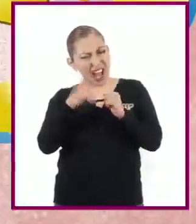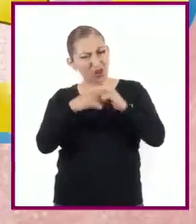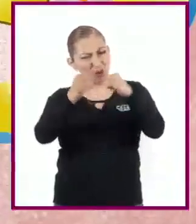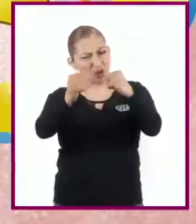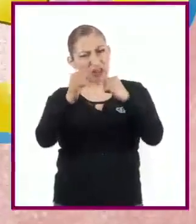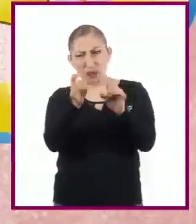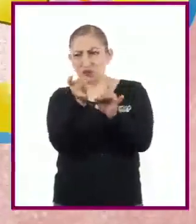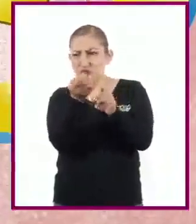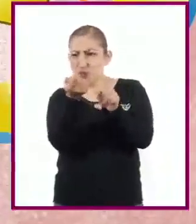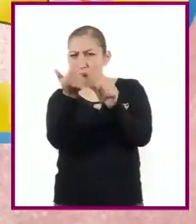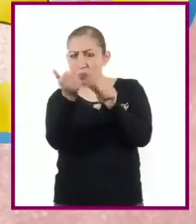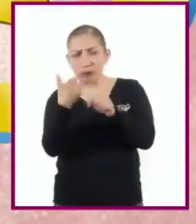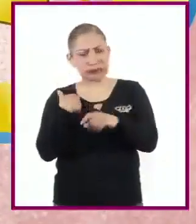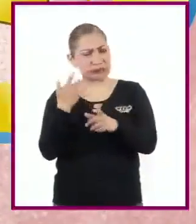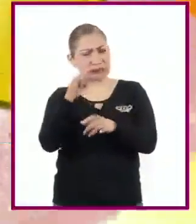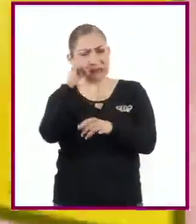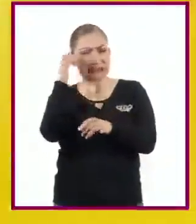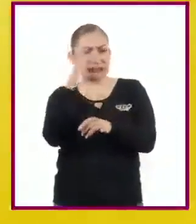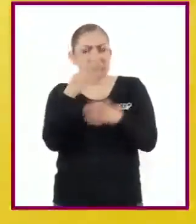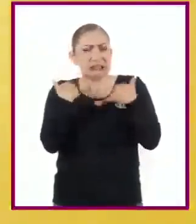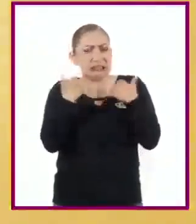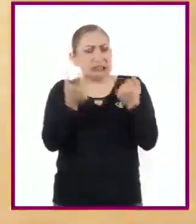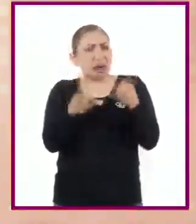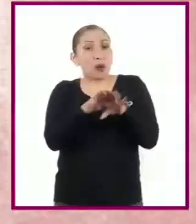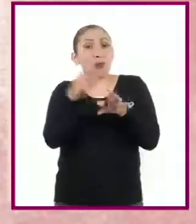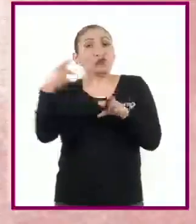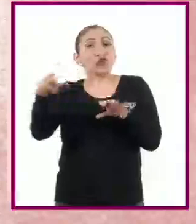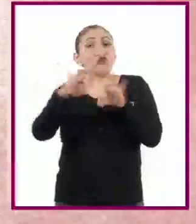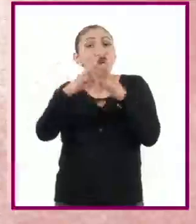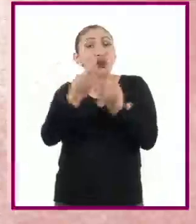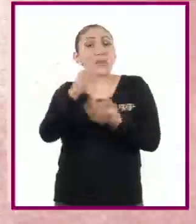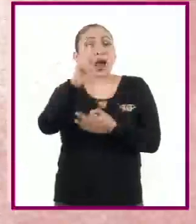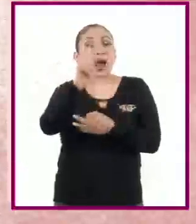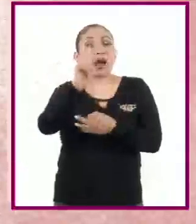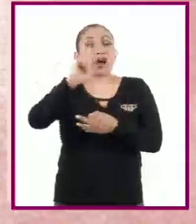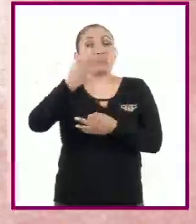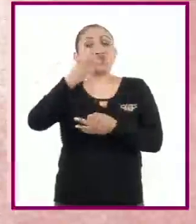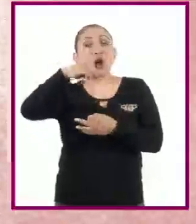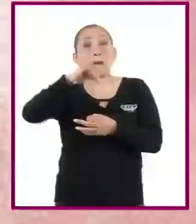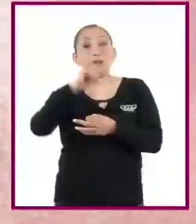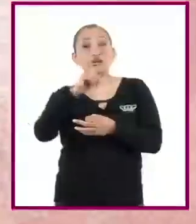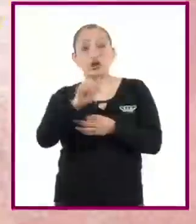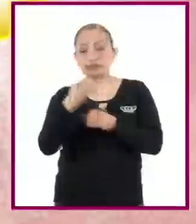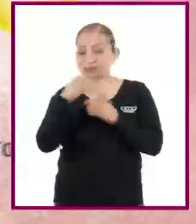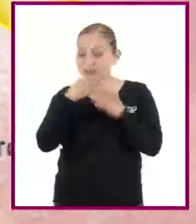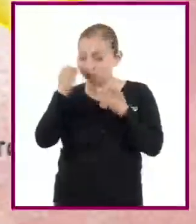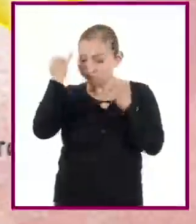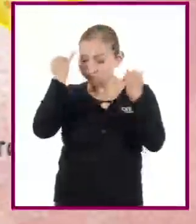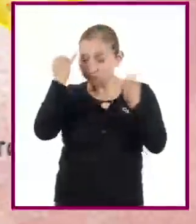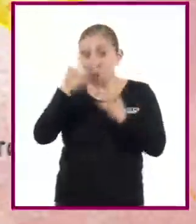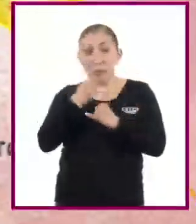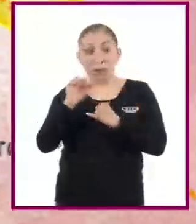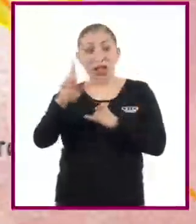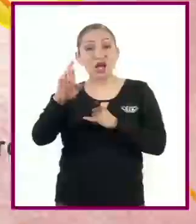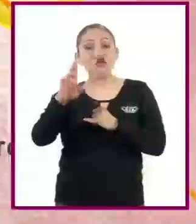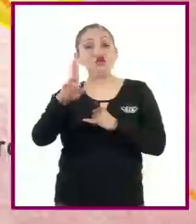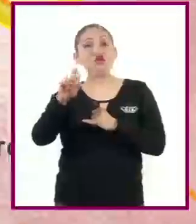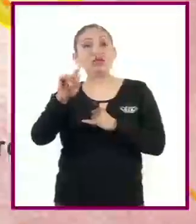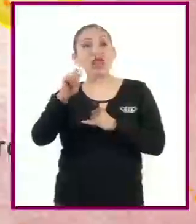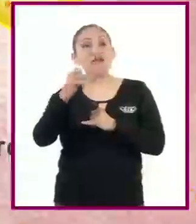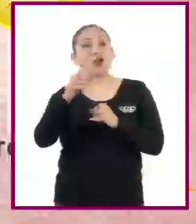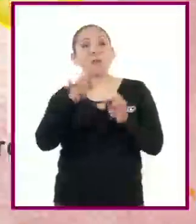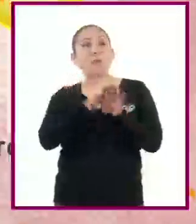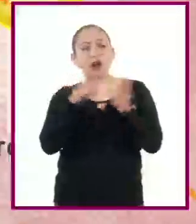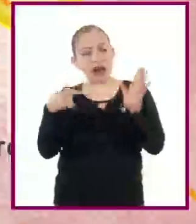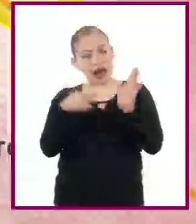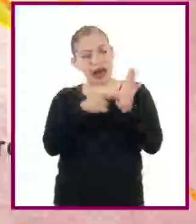fuerza, algo que no se pudo explicar con el modelo de Thomson. Rutherford sugirió entonces que la repulsión se debía